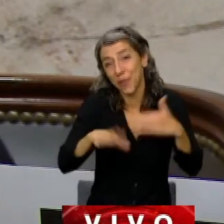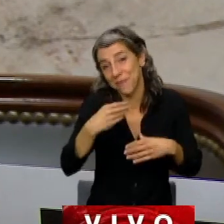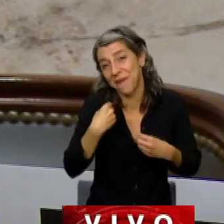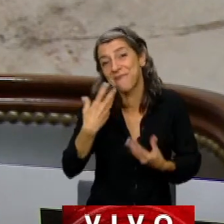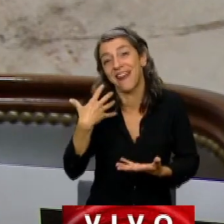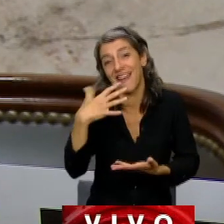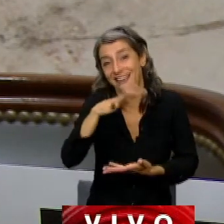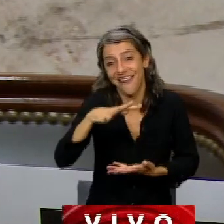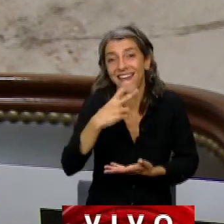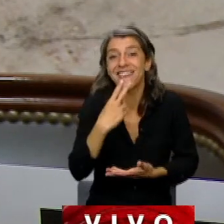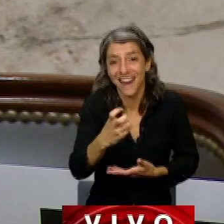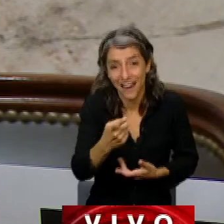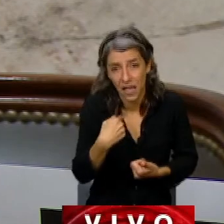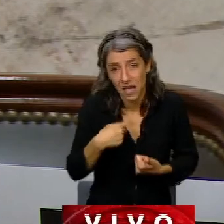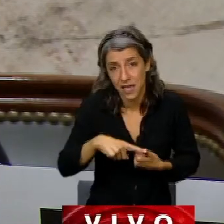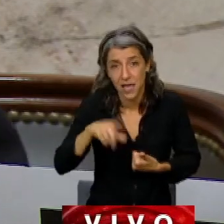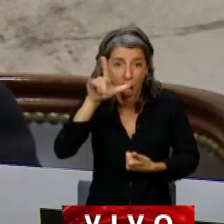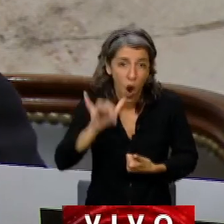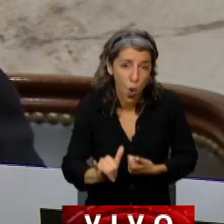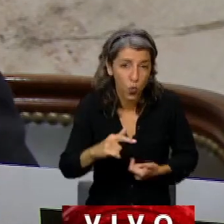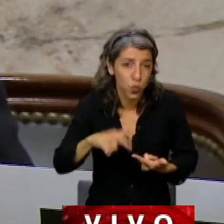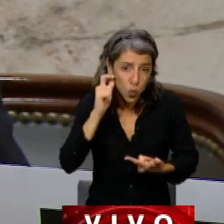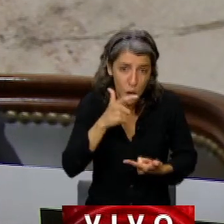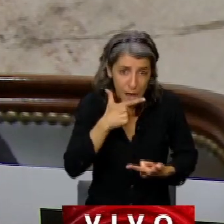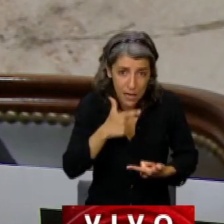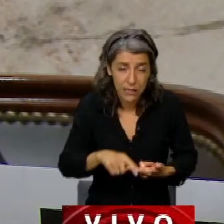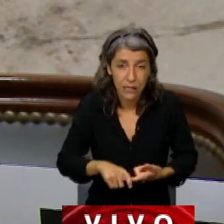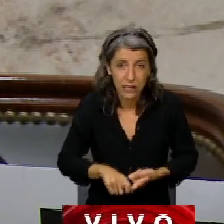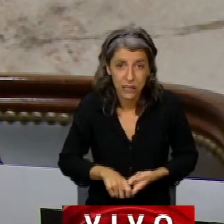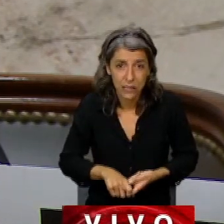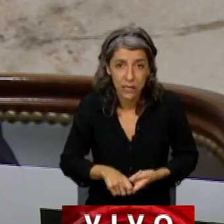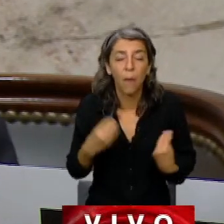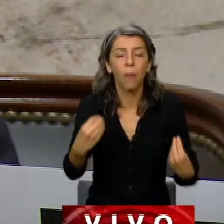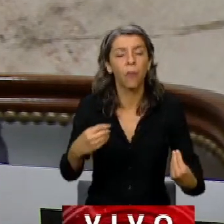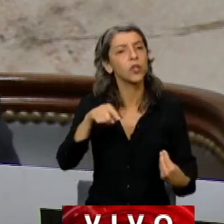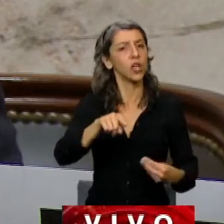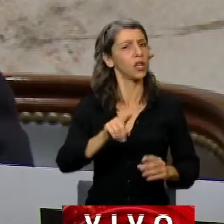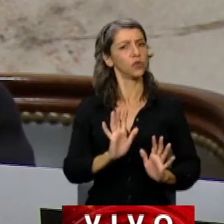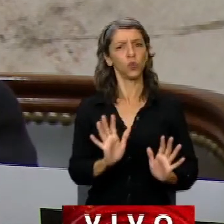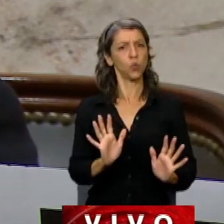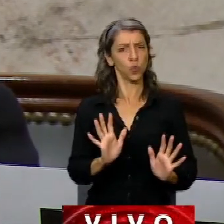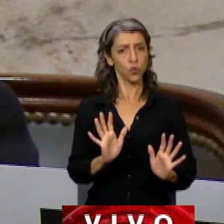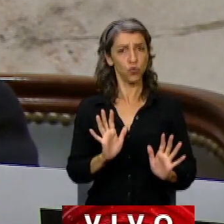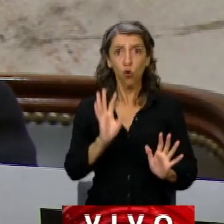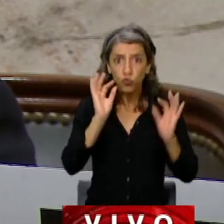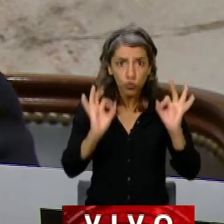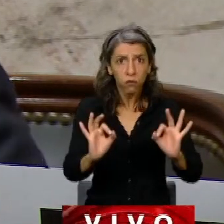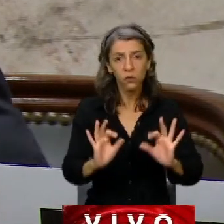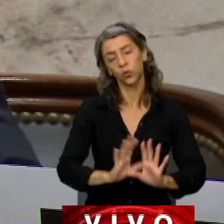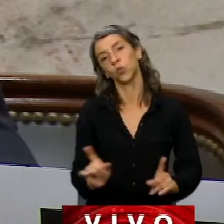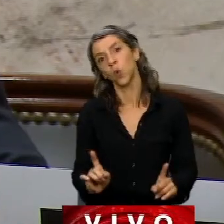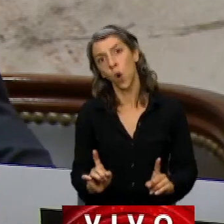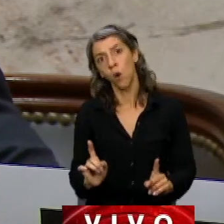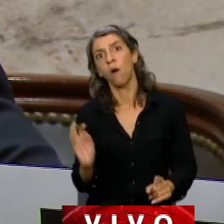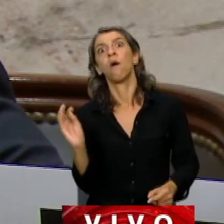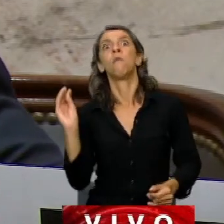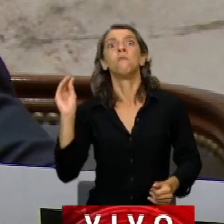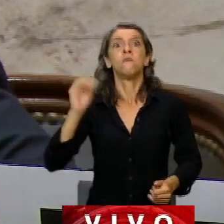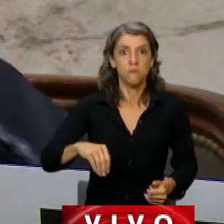y el sector, digamos, de la luz y del gas. Pero no solo eso, porque eso no les alcanza.